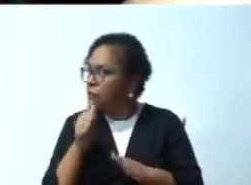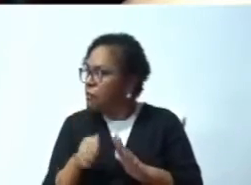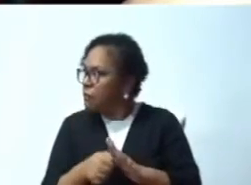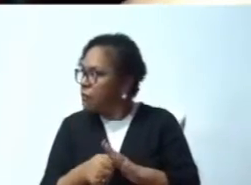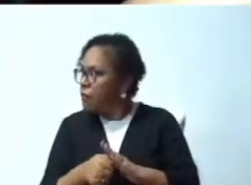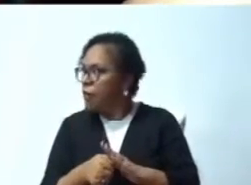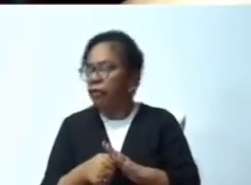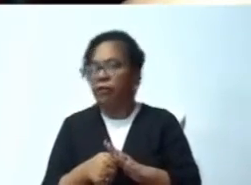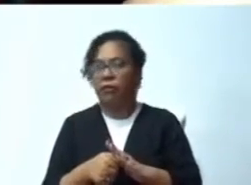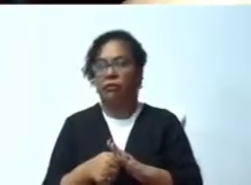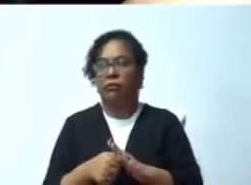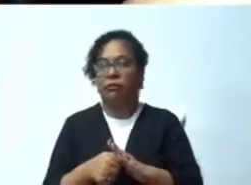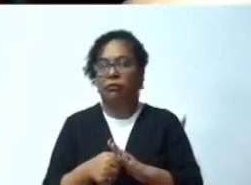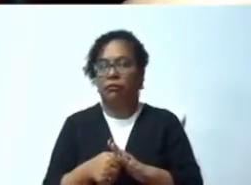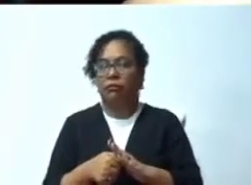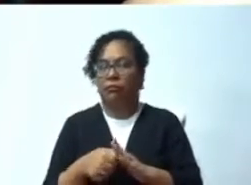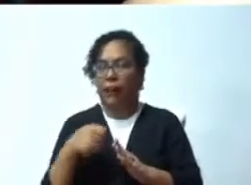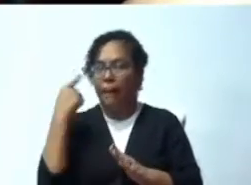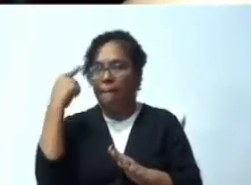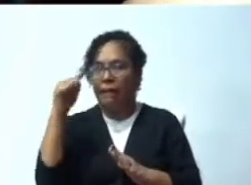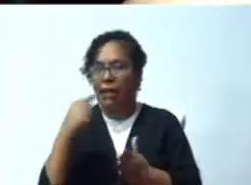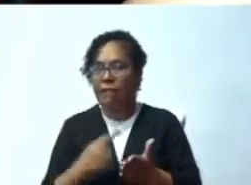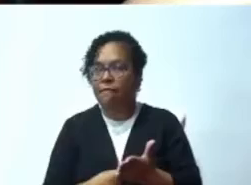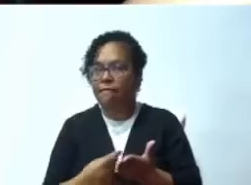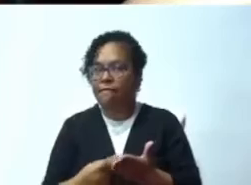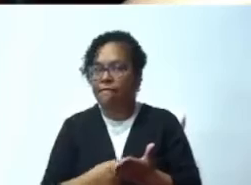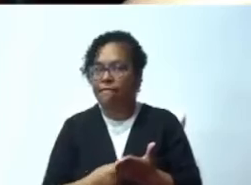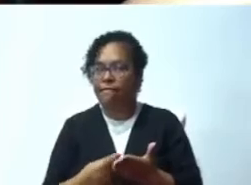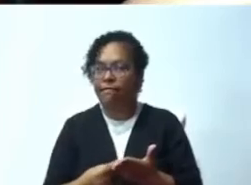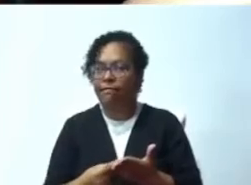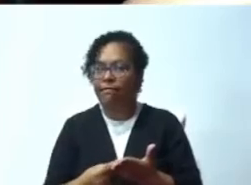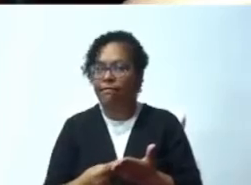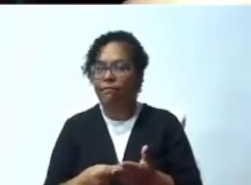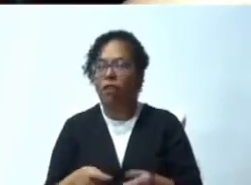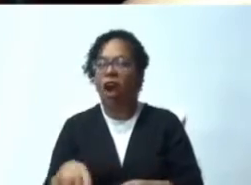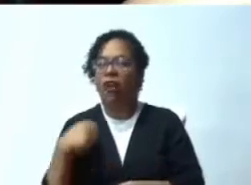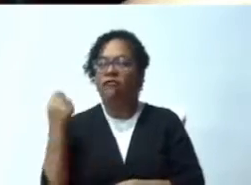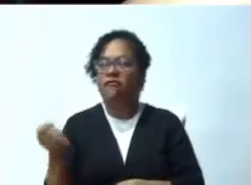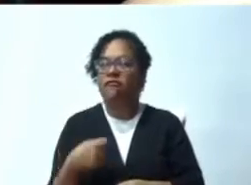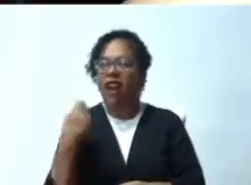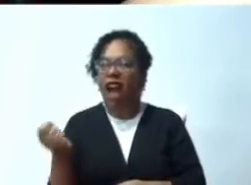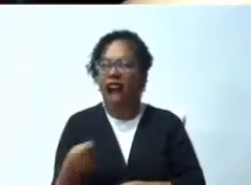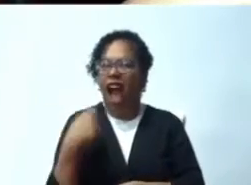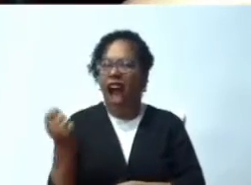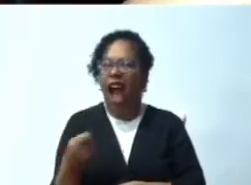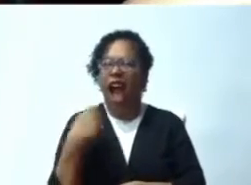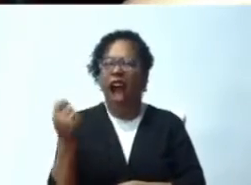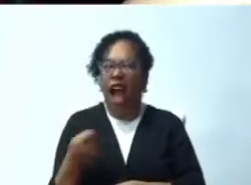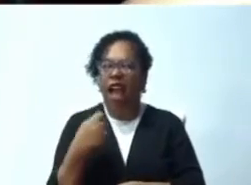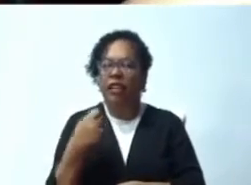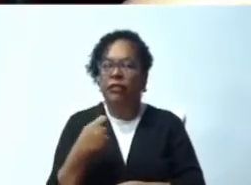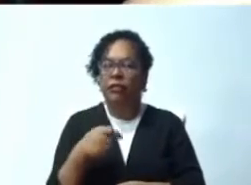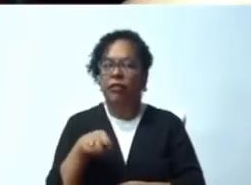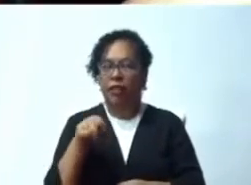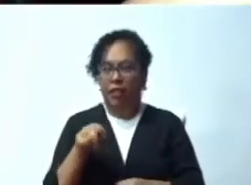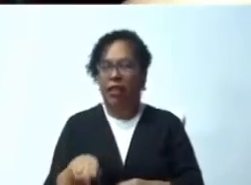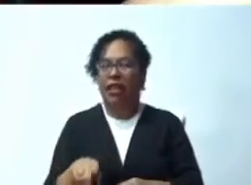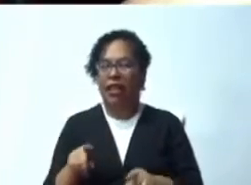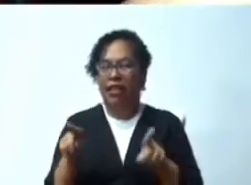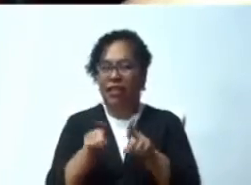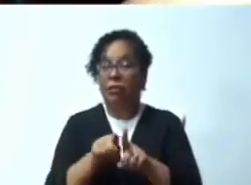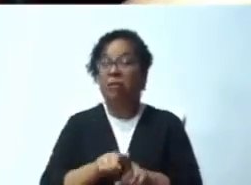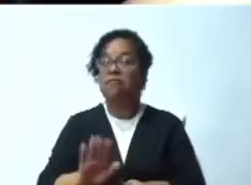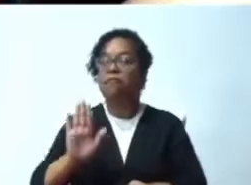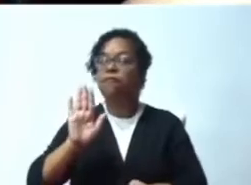es la modalidad? Con tigre y con querella y con amenaza,